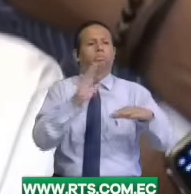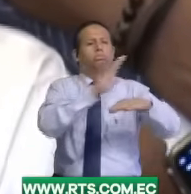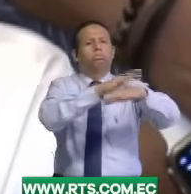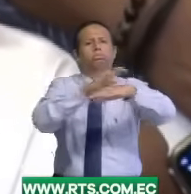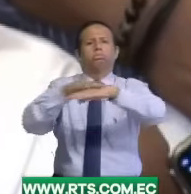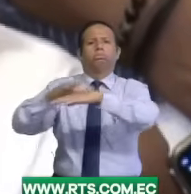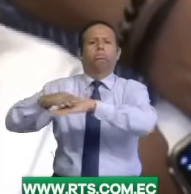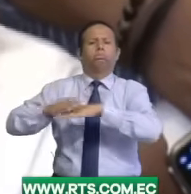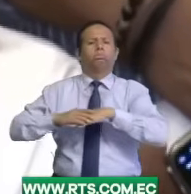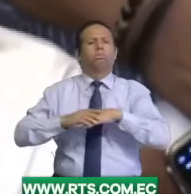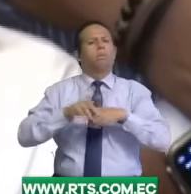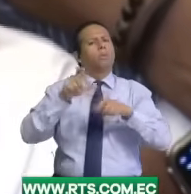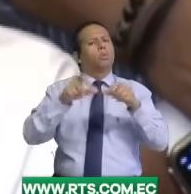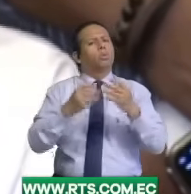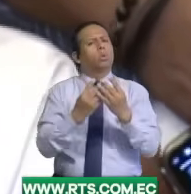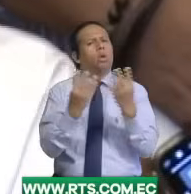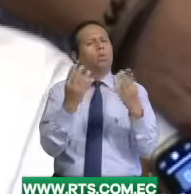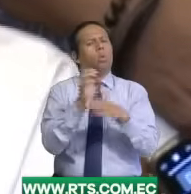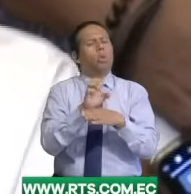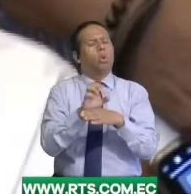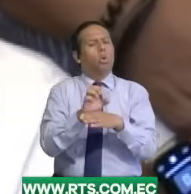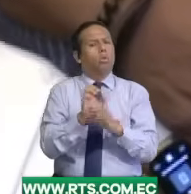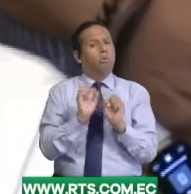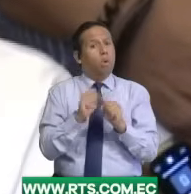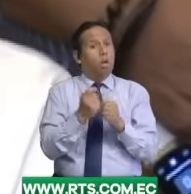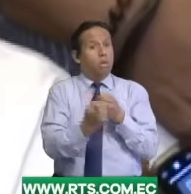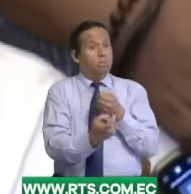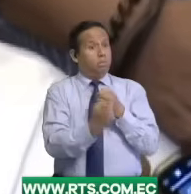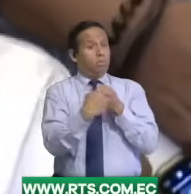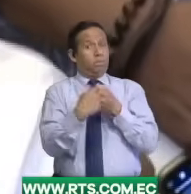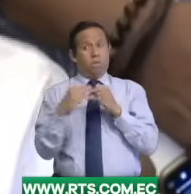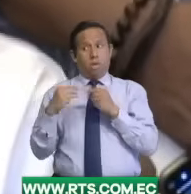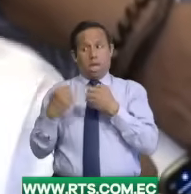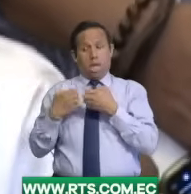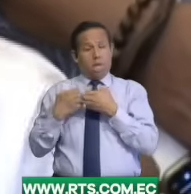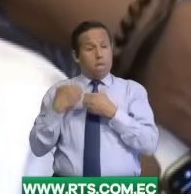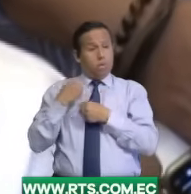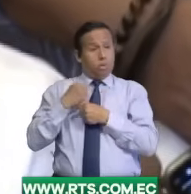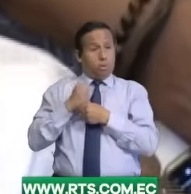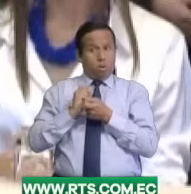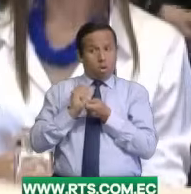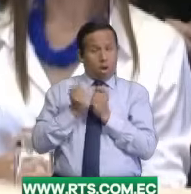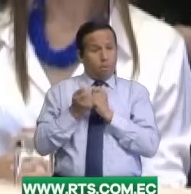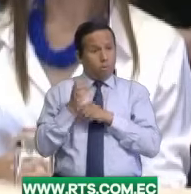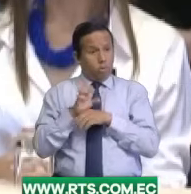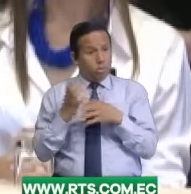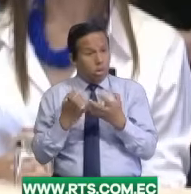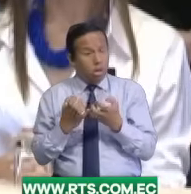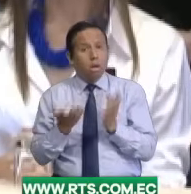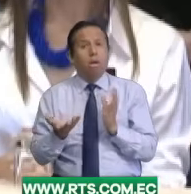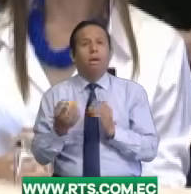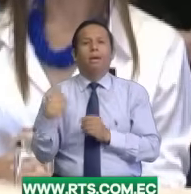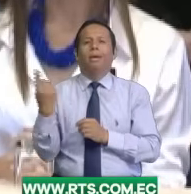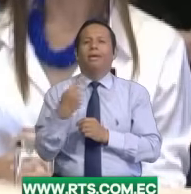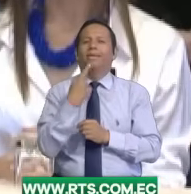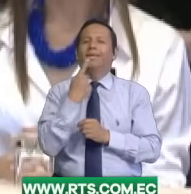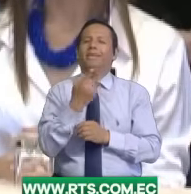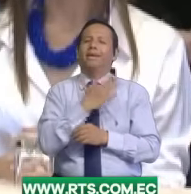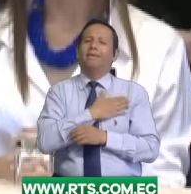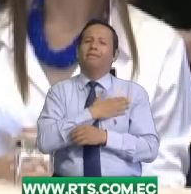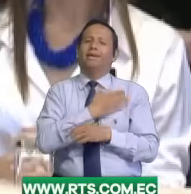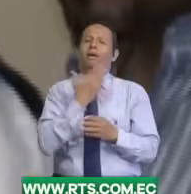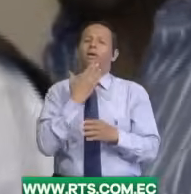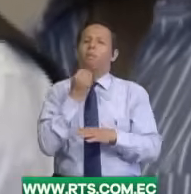llamado a los ecuatorianos que quieran formar parte de este gran equipo que quiere transformar el Ecuador. Confían en que tendrán acogida